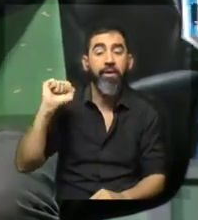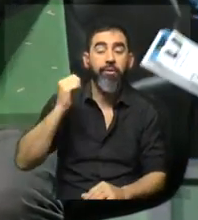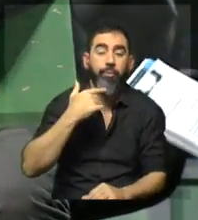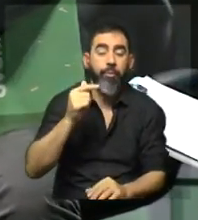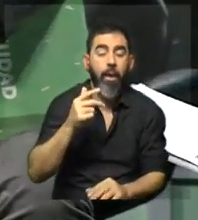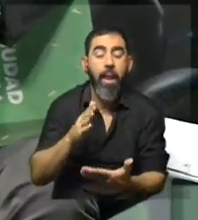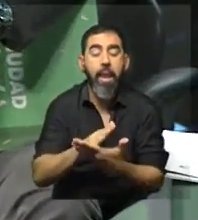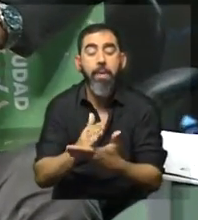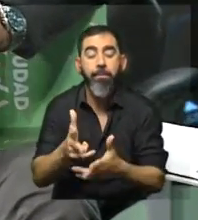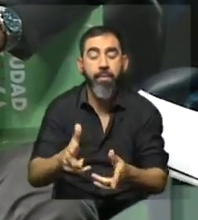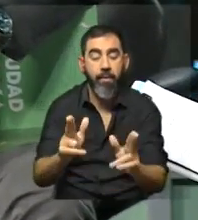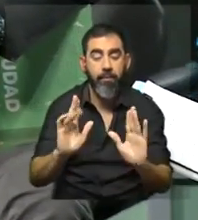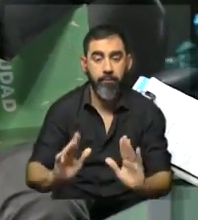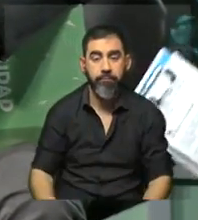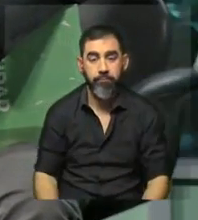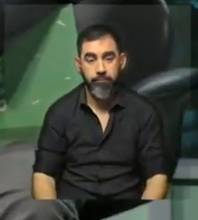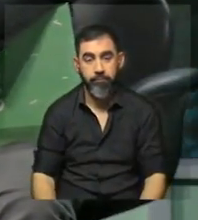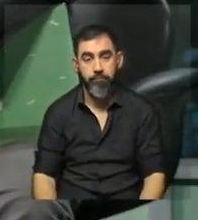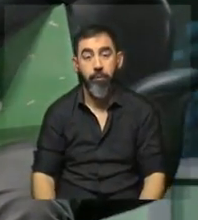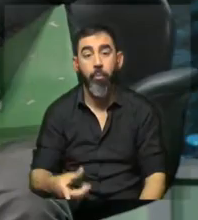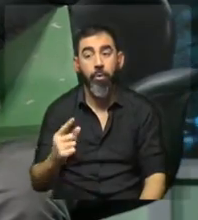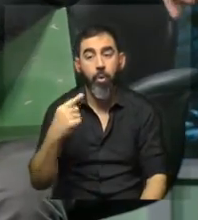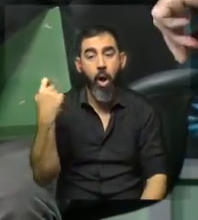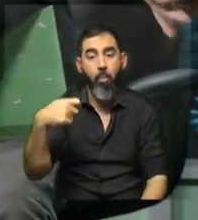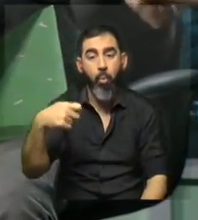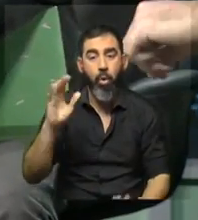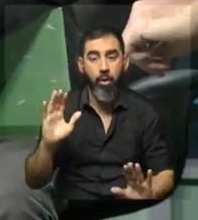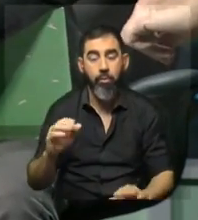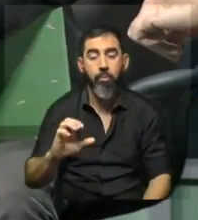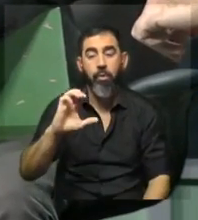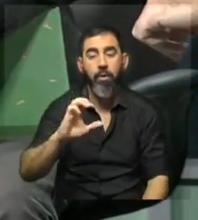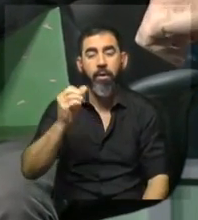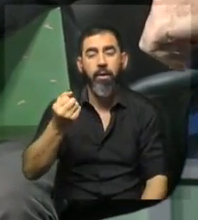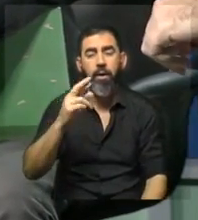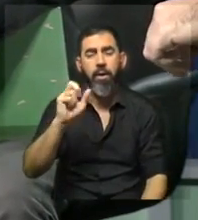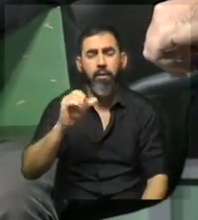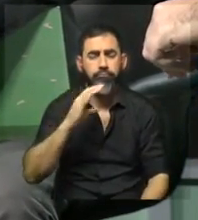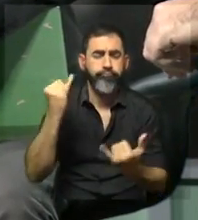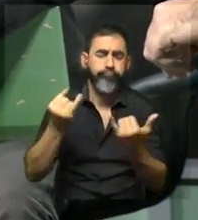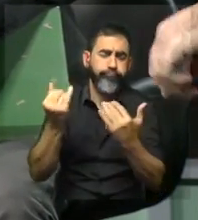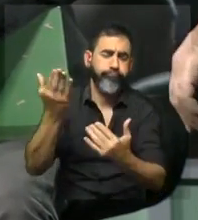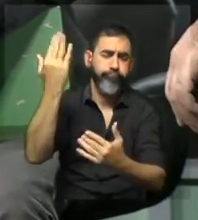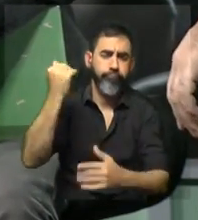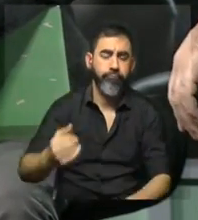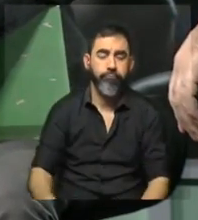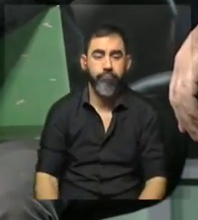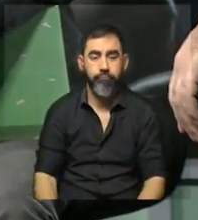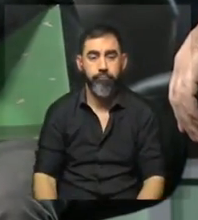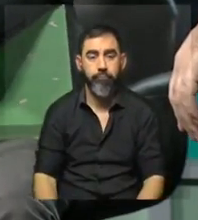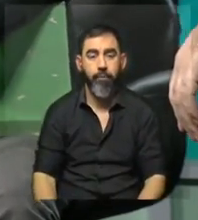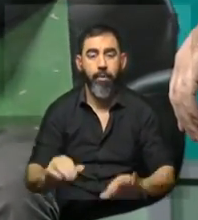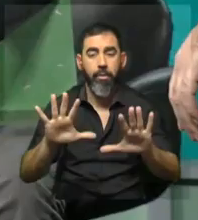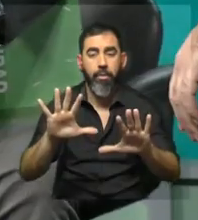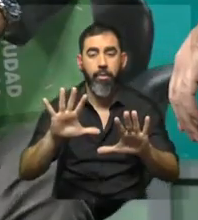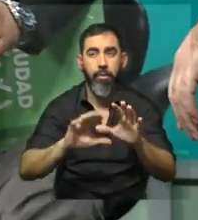si fuera un delito. Si fuera delito, está en el límite. Entonces, por eso el apuro. Sí, porque lo de Charles Carrera fue hace un montón de tiempo. Y bueno, 10 años fácil.